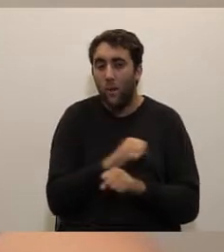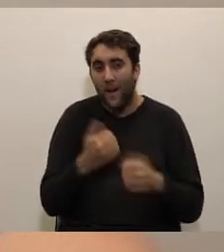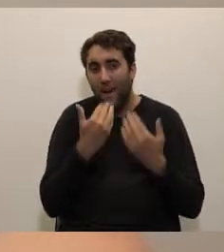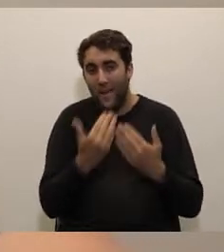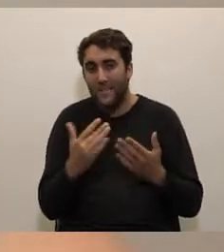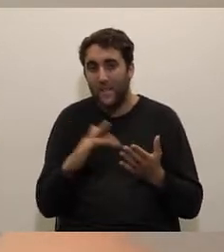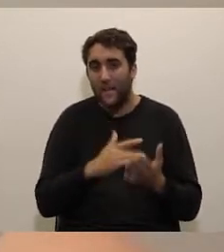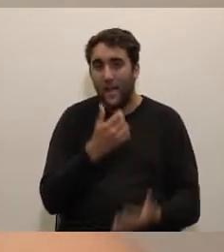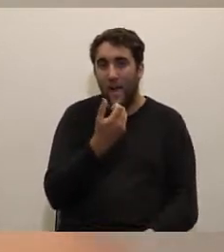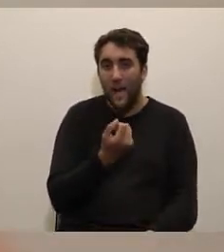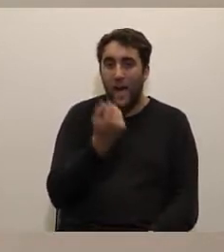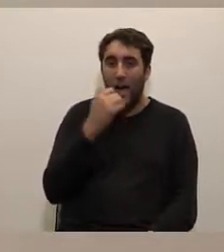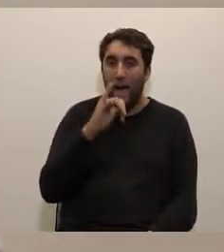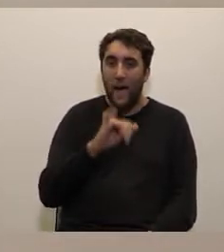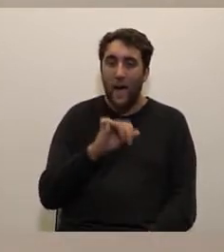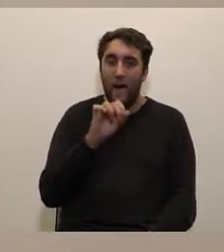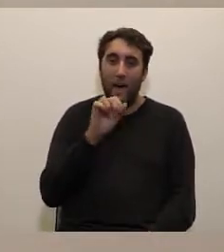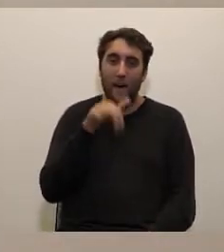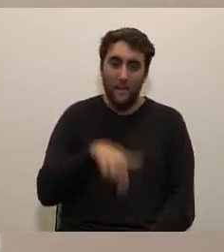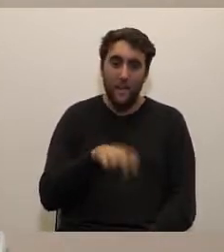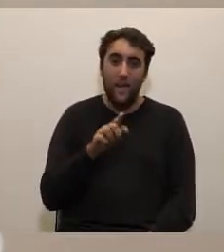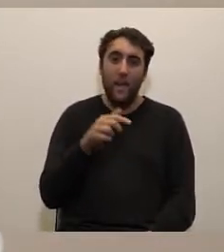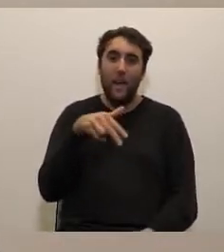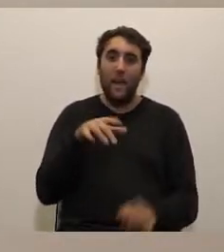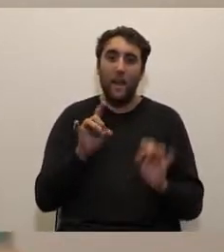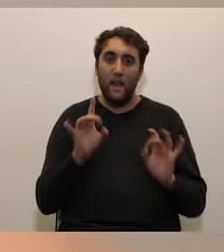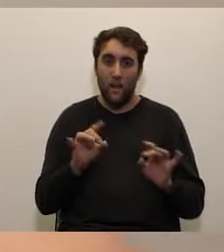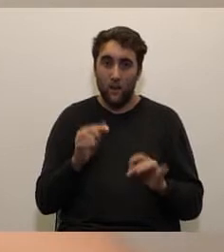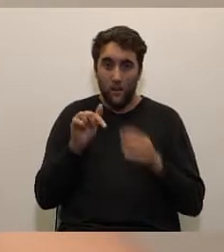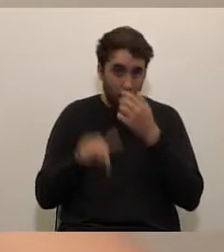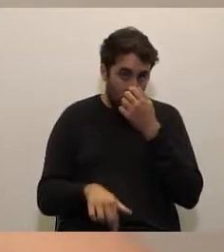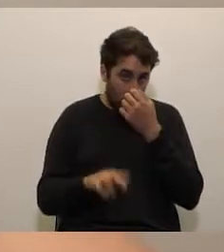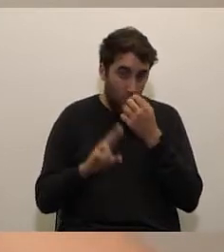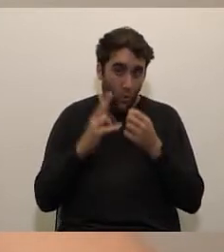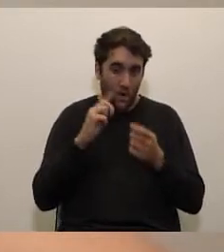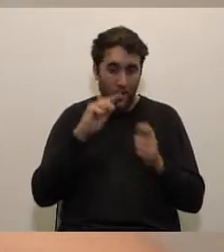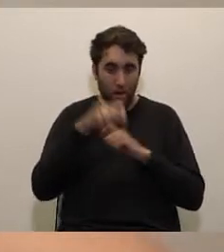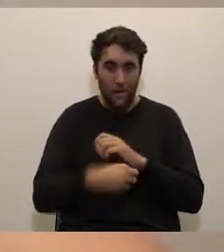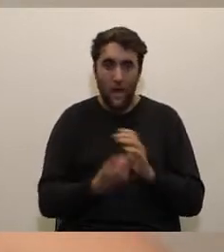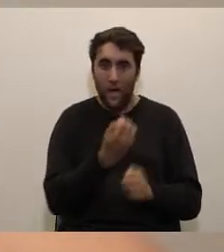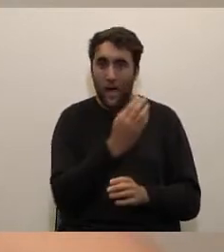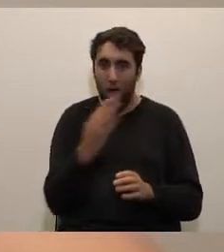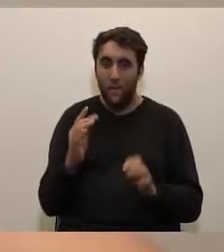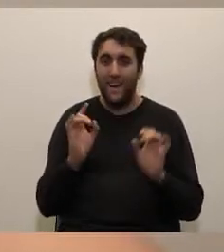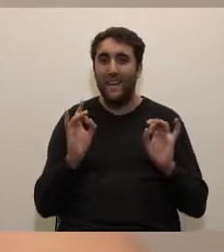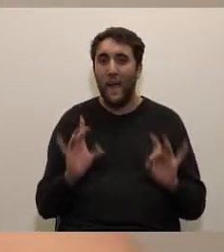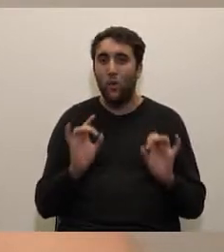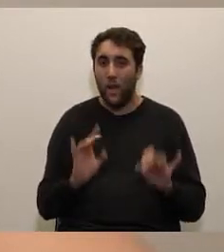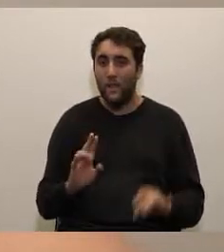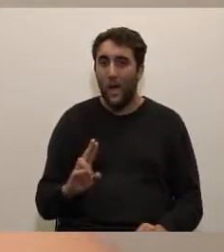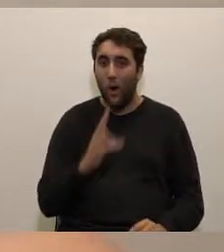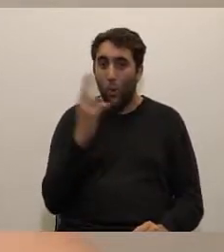herramienta que se llama iNaturalist, que para Uruguay la versión uruguaya va a ser Naturalista UI. Por suerte tenemos un nombre más